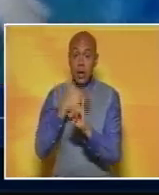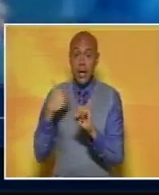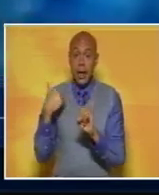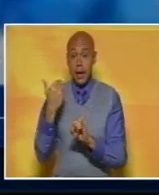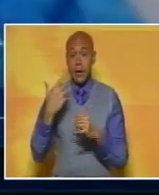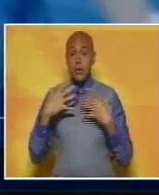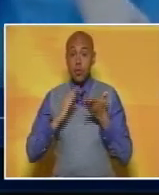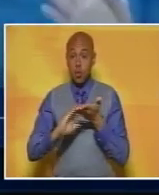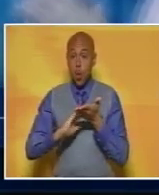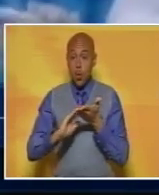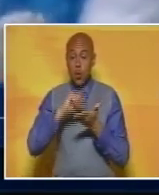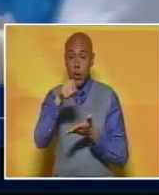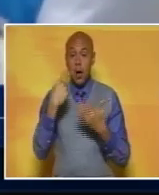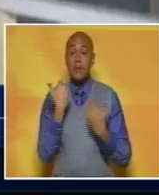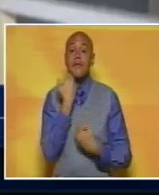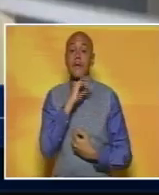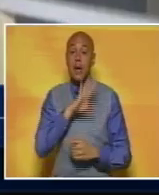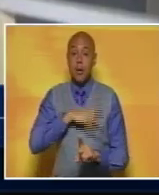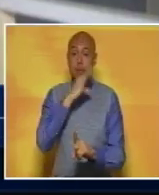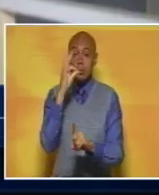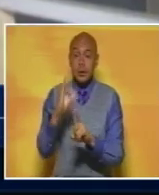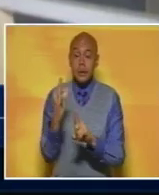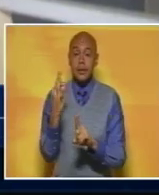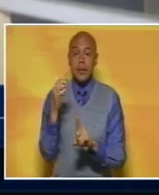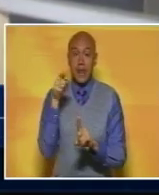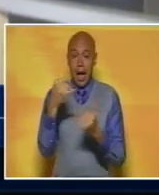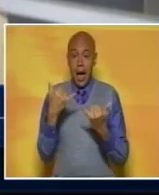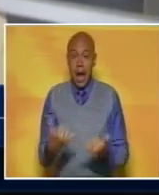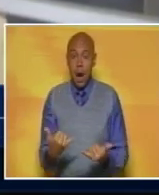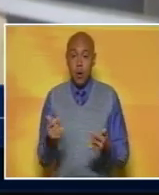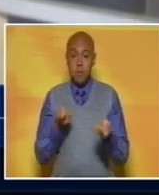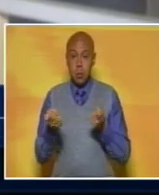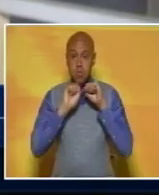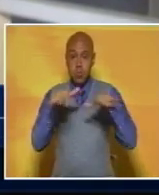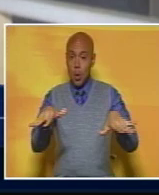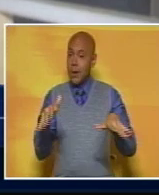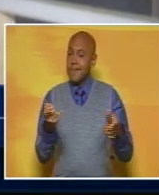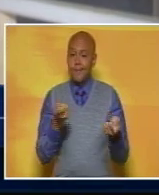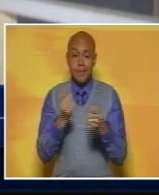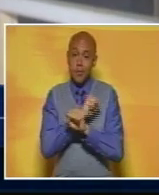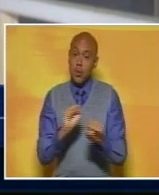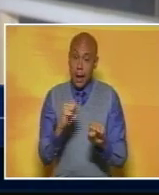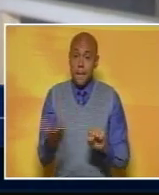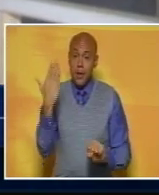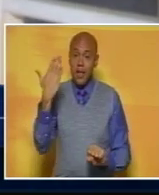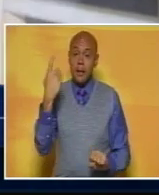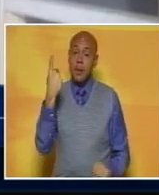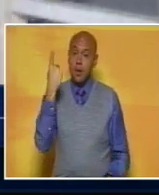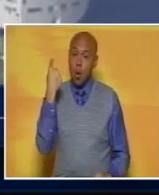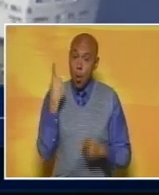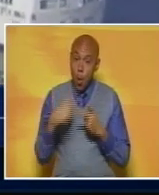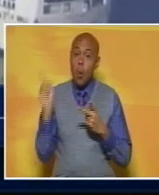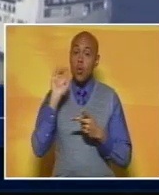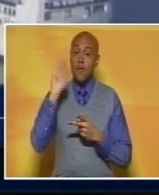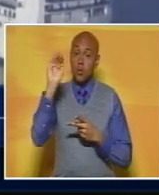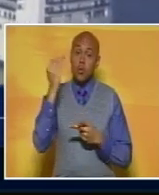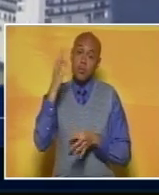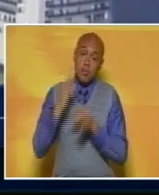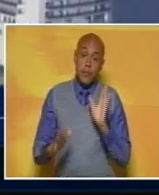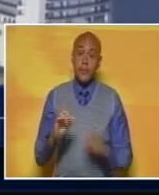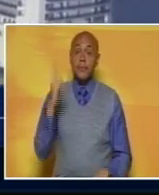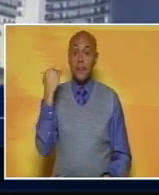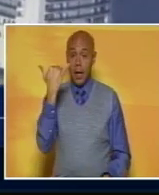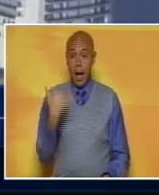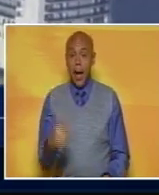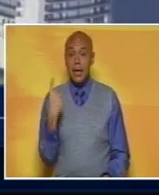a la epidemia, no serviría para combatir el actual brote, aunque podría ser importante si hay otro en el futuro. Hasta el